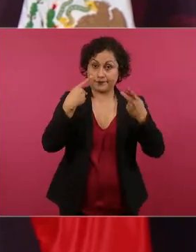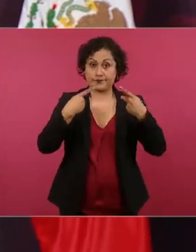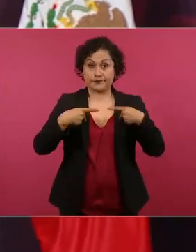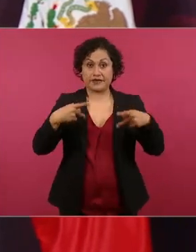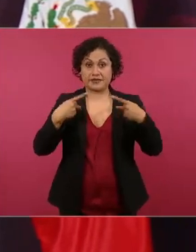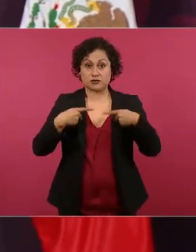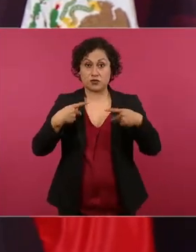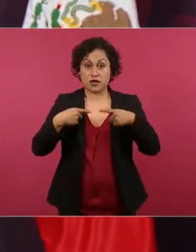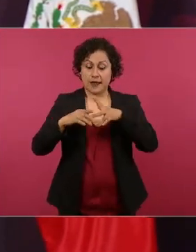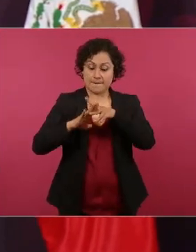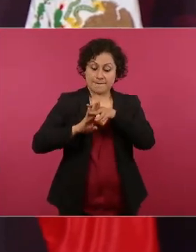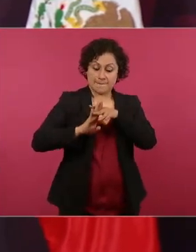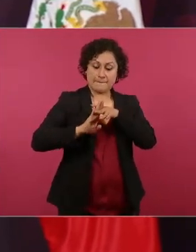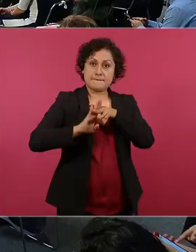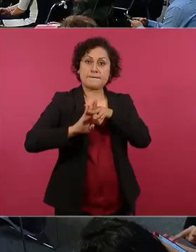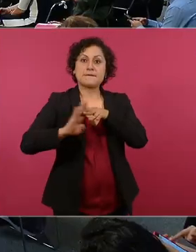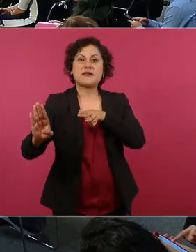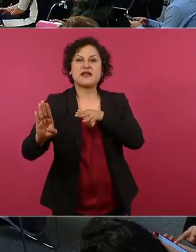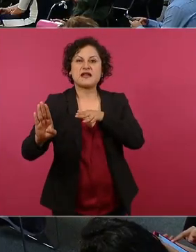sale con la idea